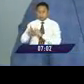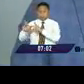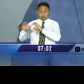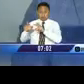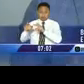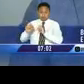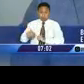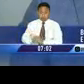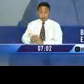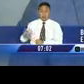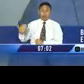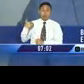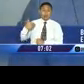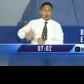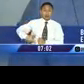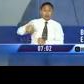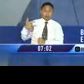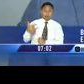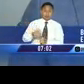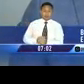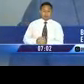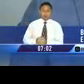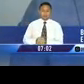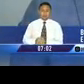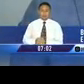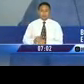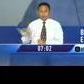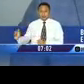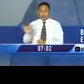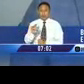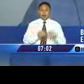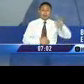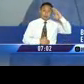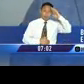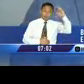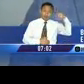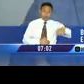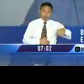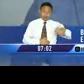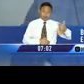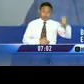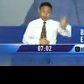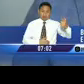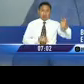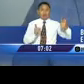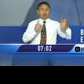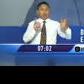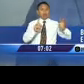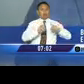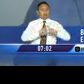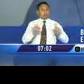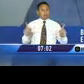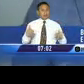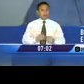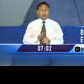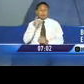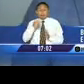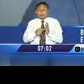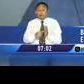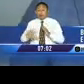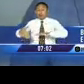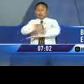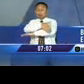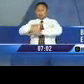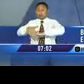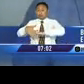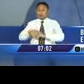poder tener un arma, y no es lo mismo que si pudieran utilizarla como un policía el momento que hay un conflicto, por ejemplo, en la frontera, cuando